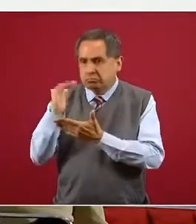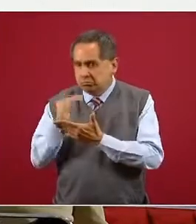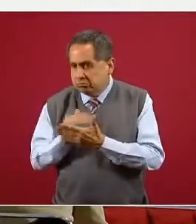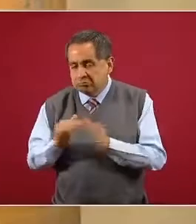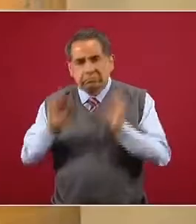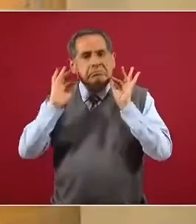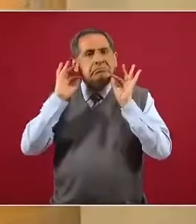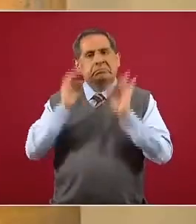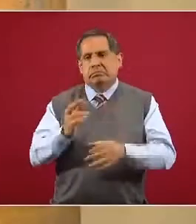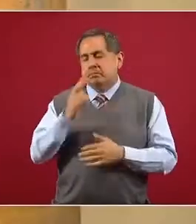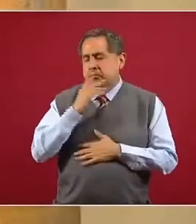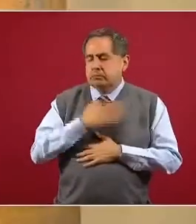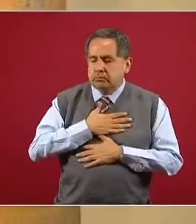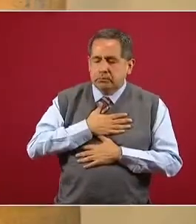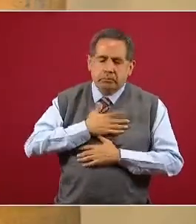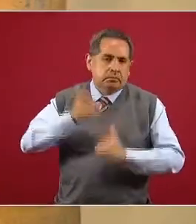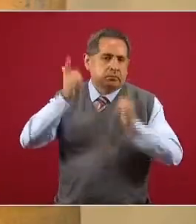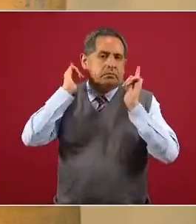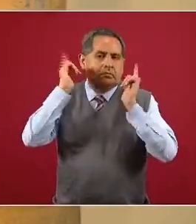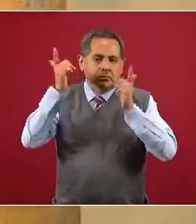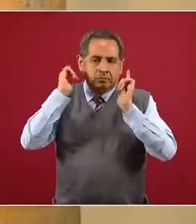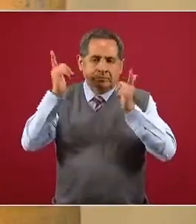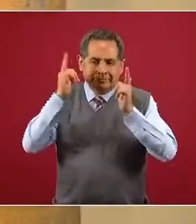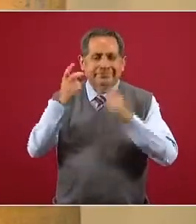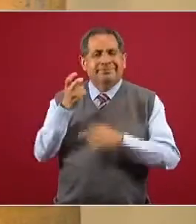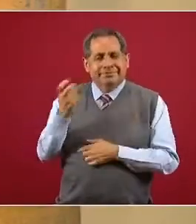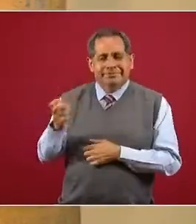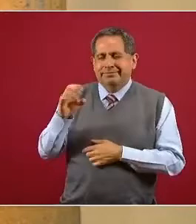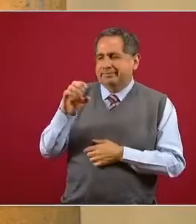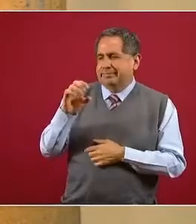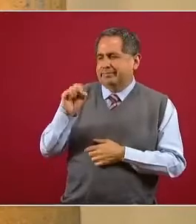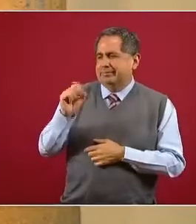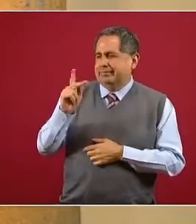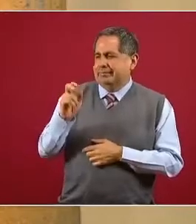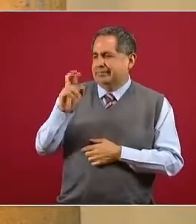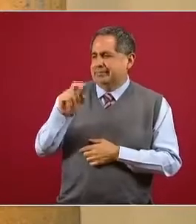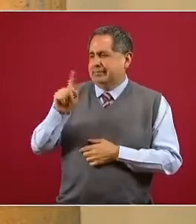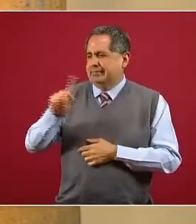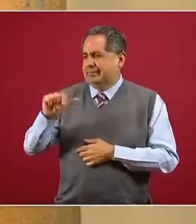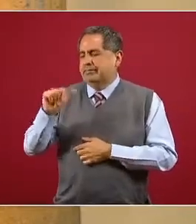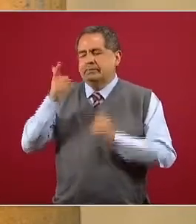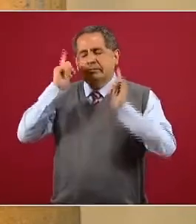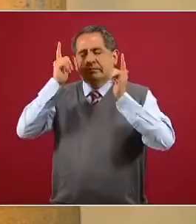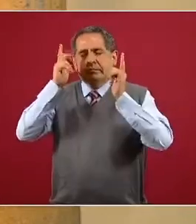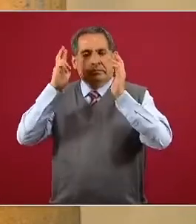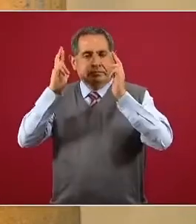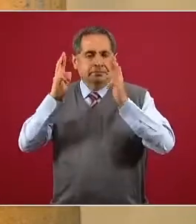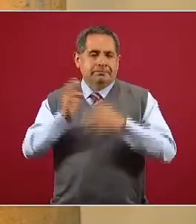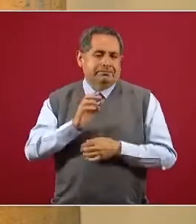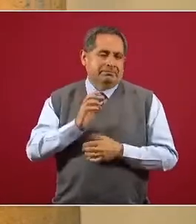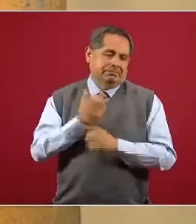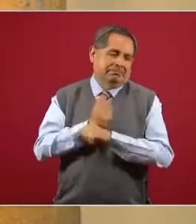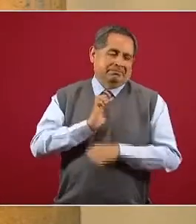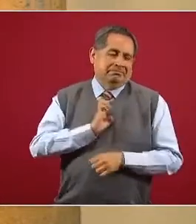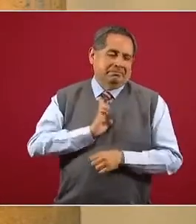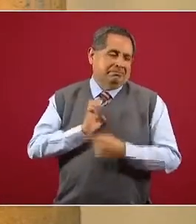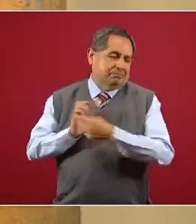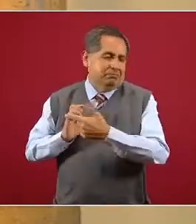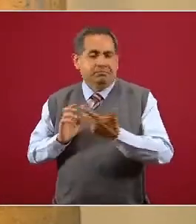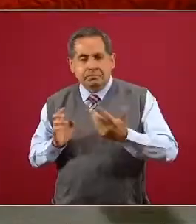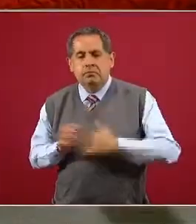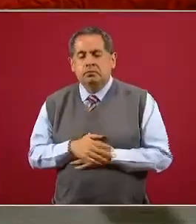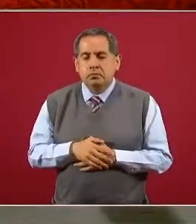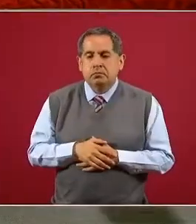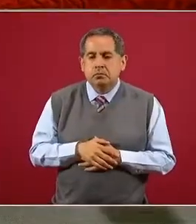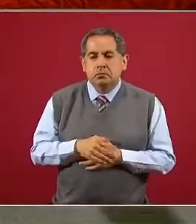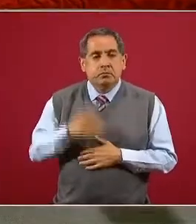está disminuyendo y queremos llegar al menor de los niveles de contagio y de los riesgos epidémicos